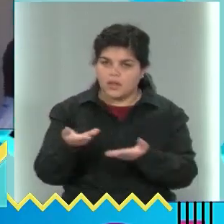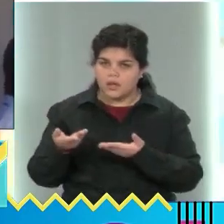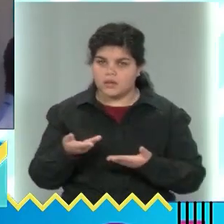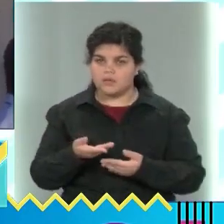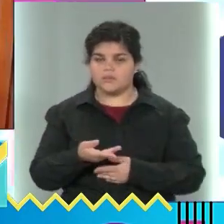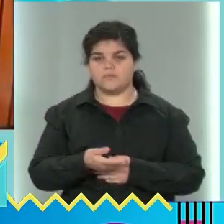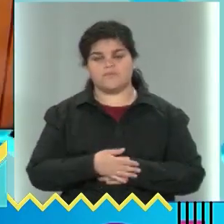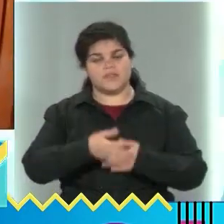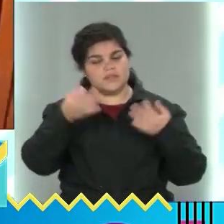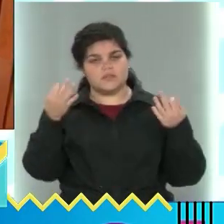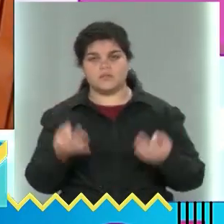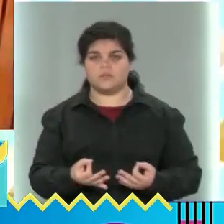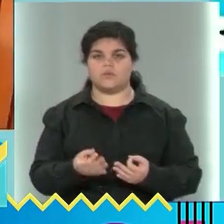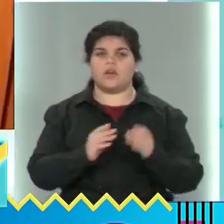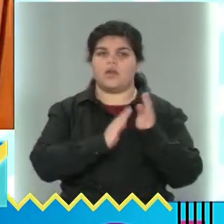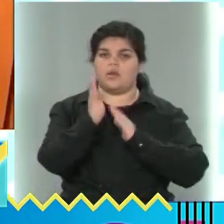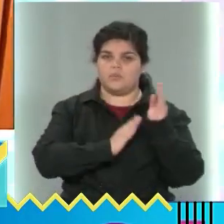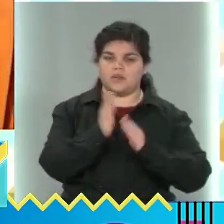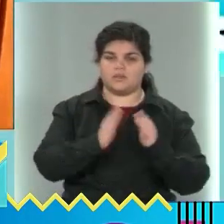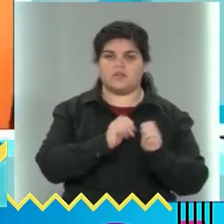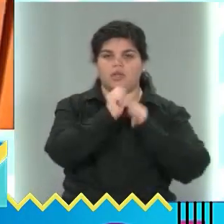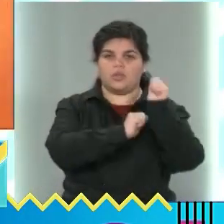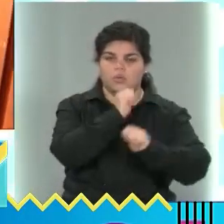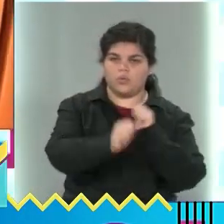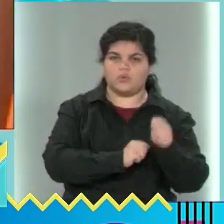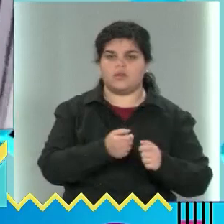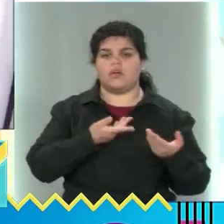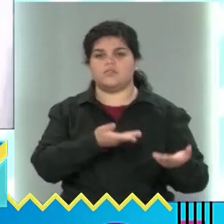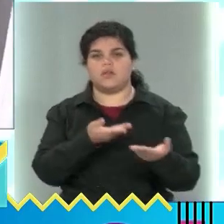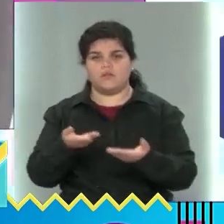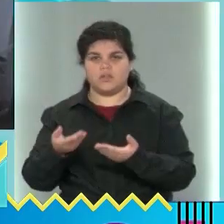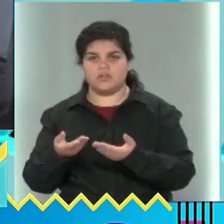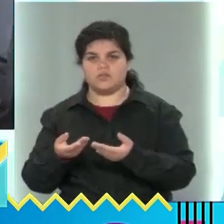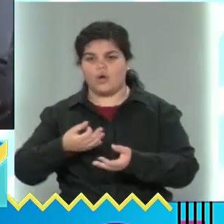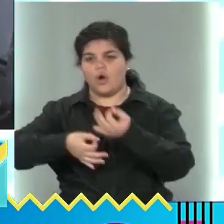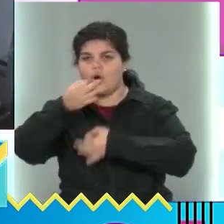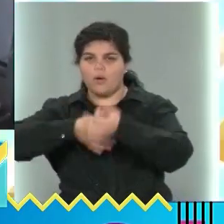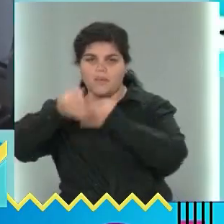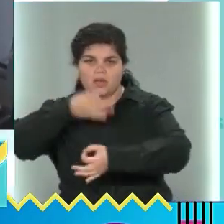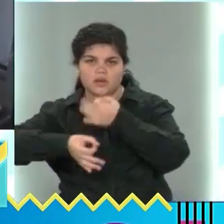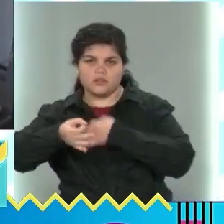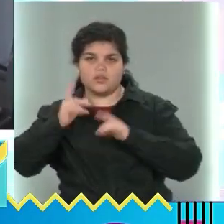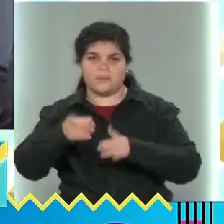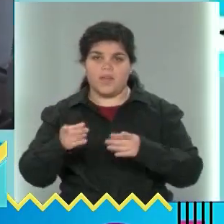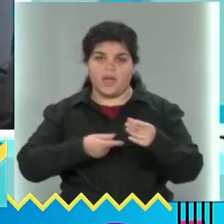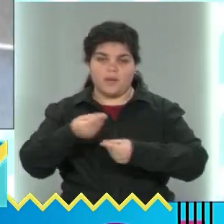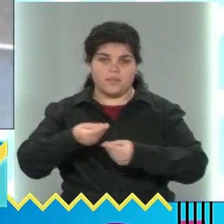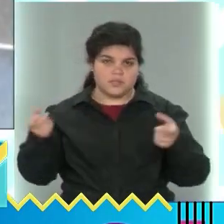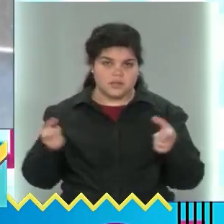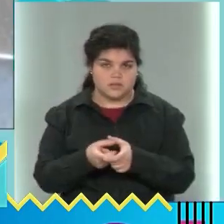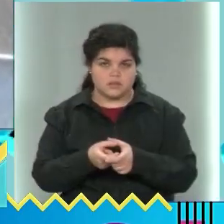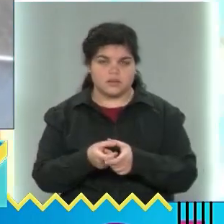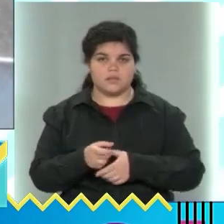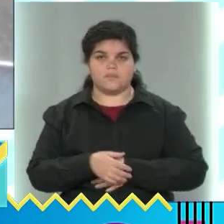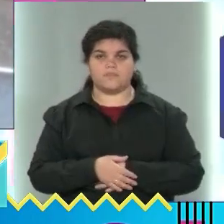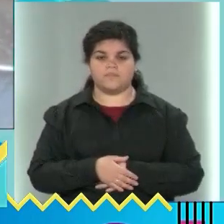las empresas industriales, de servicios, comerciales, y fundamentalmente las pequeñas, en todo